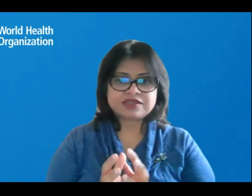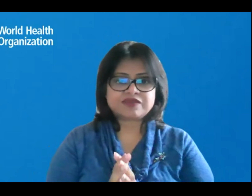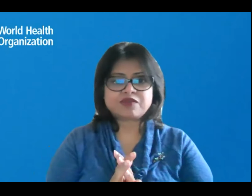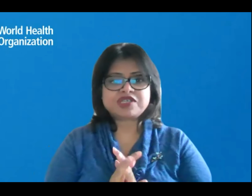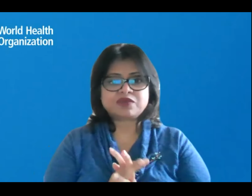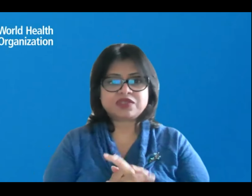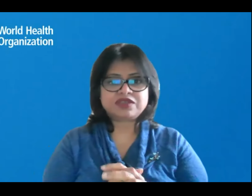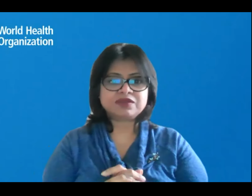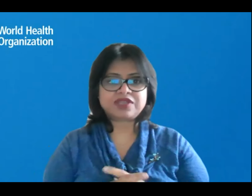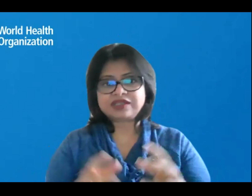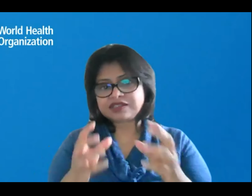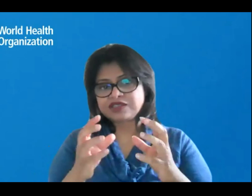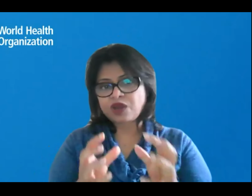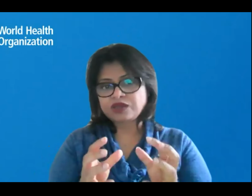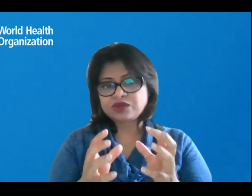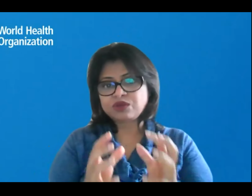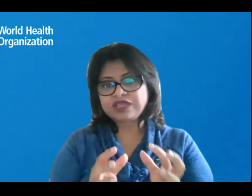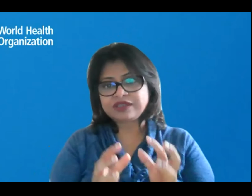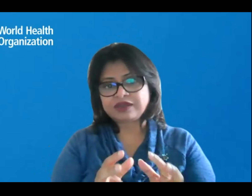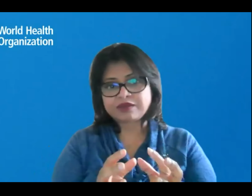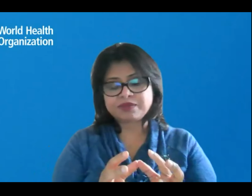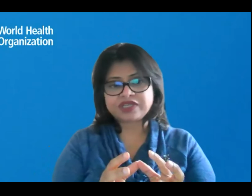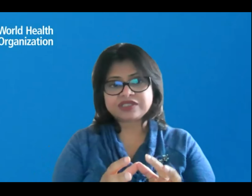servicios de